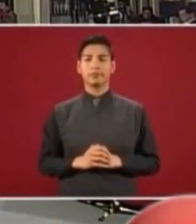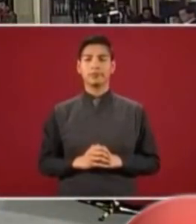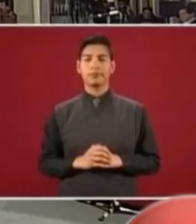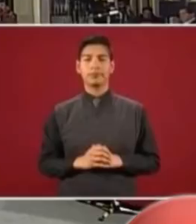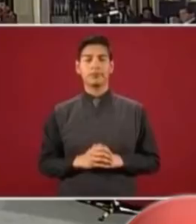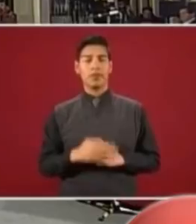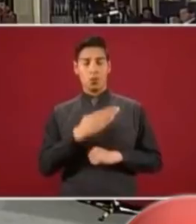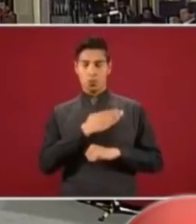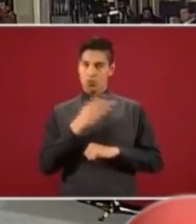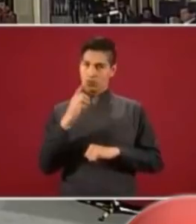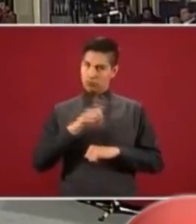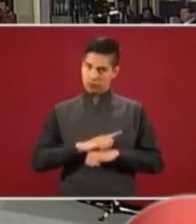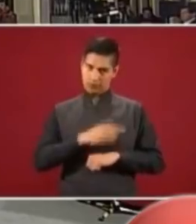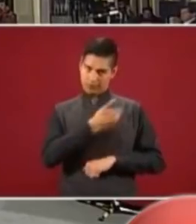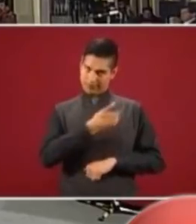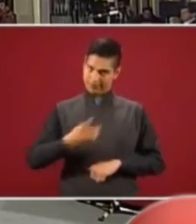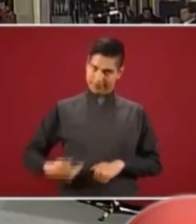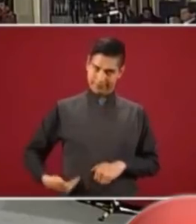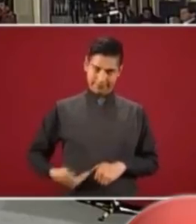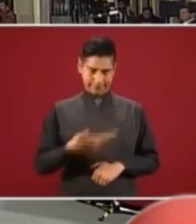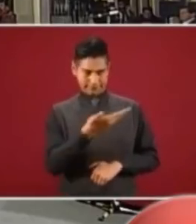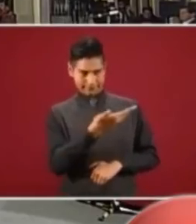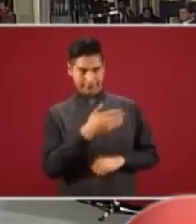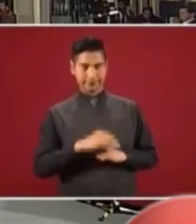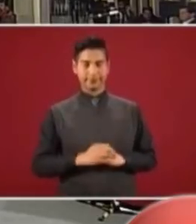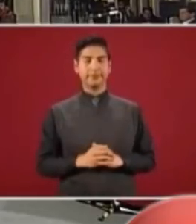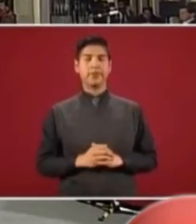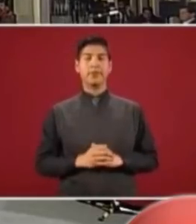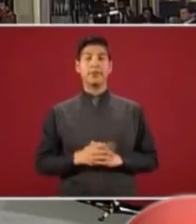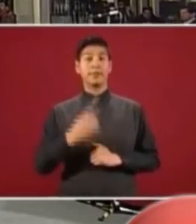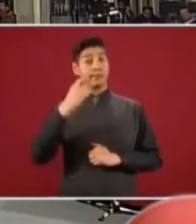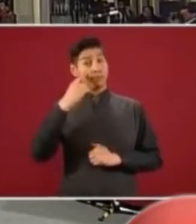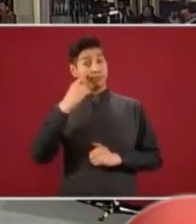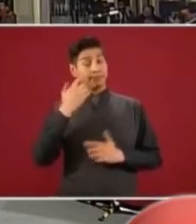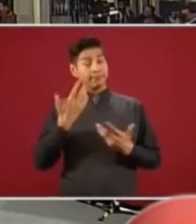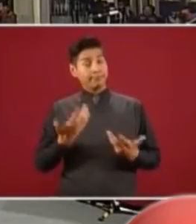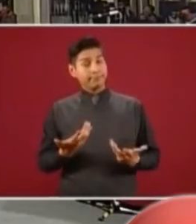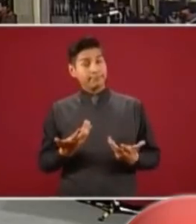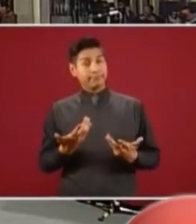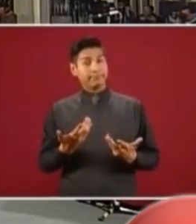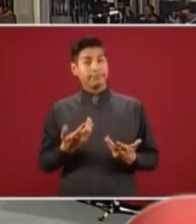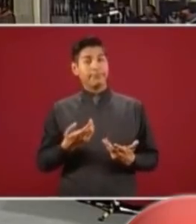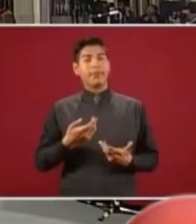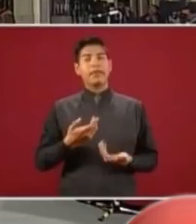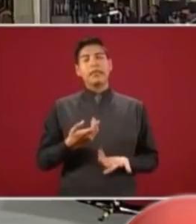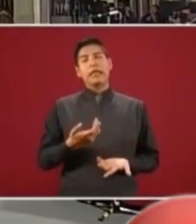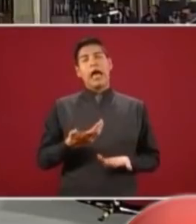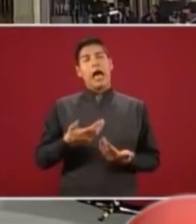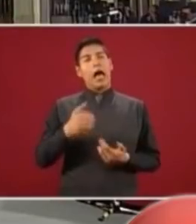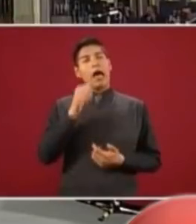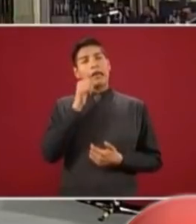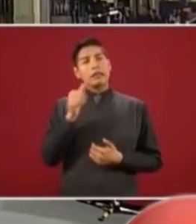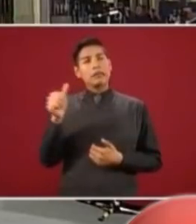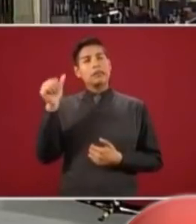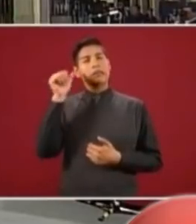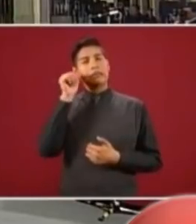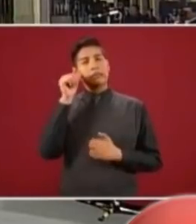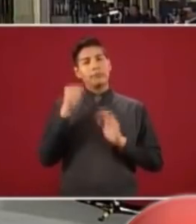Sí, buenos días, señor presidente. Mira, primero, ayer se dio a conocer los